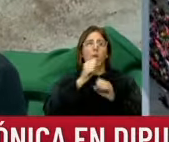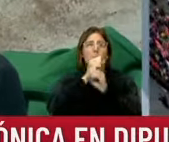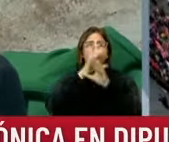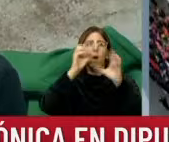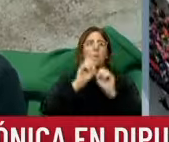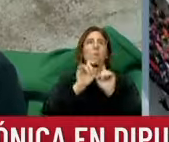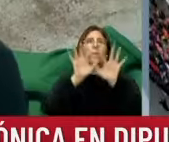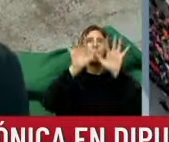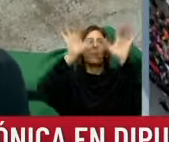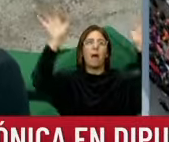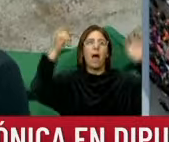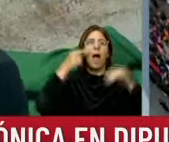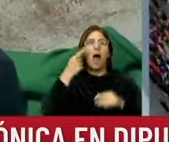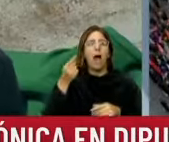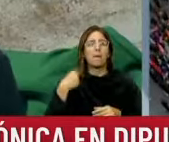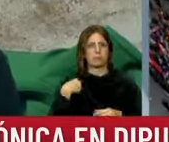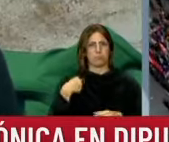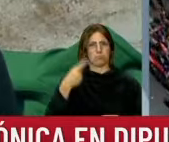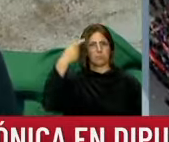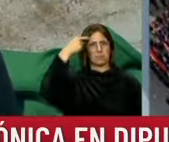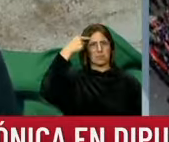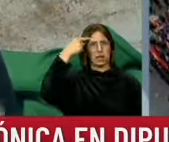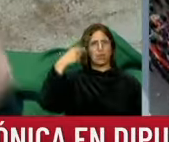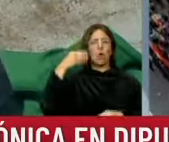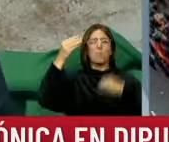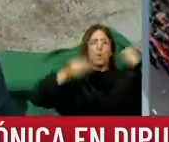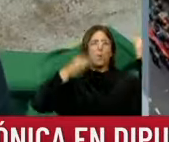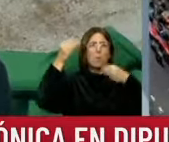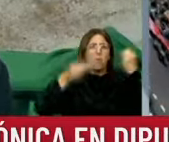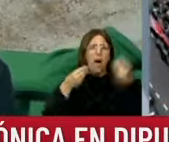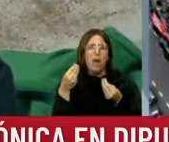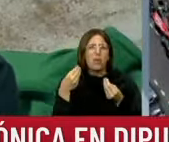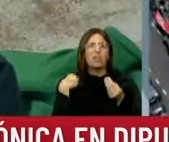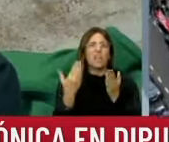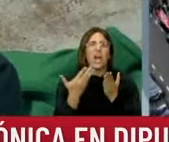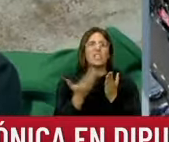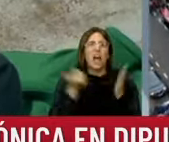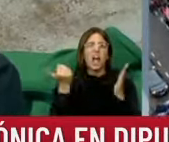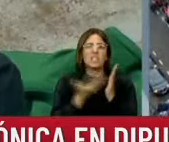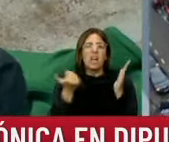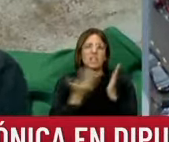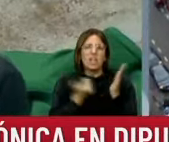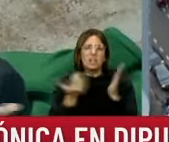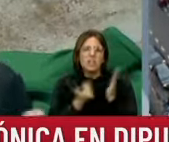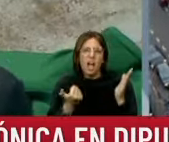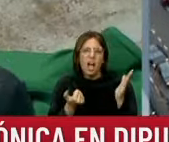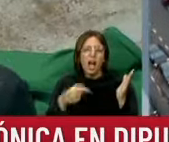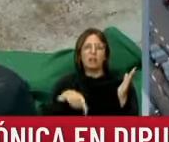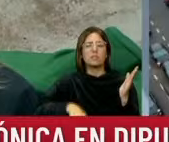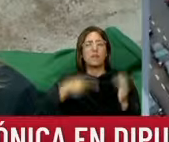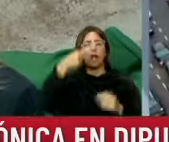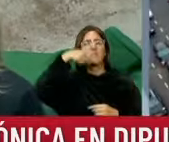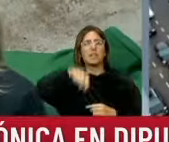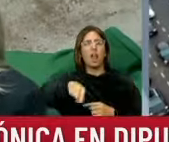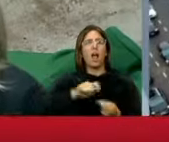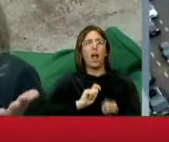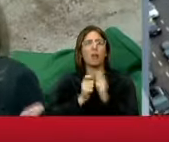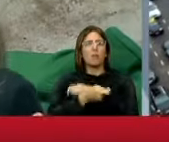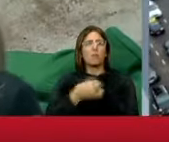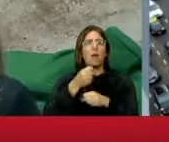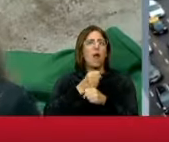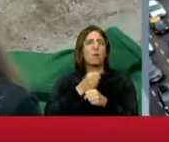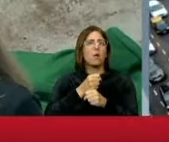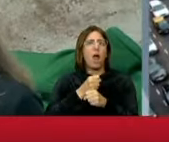hermoso. Sí, claro. Es hermoso. Es Churchill, digamos. Claro, es Churchill. Es Churchill, Merkel y Clinton juntos. Claro, claro. De